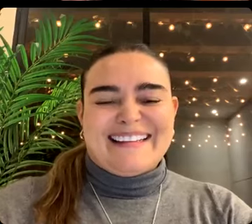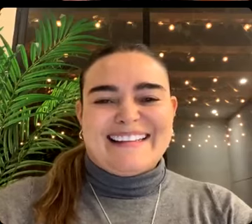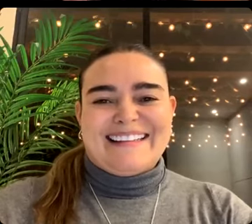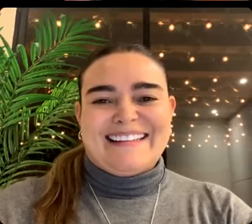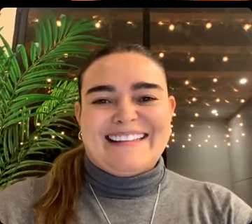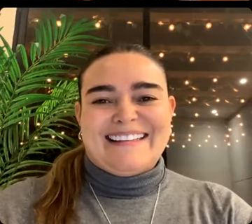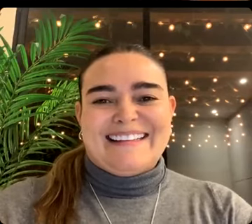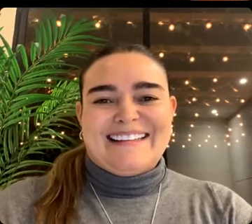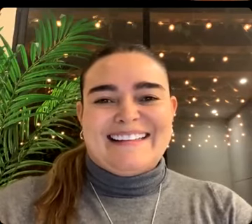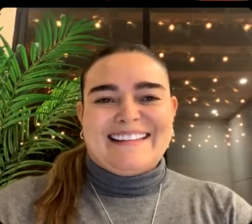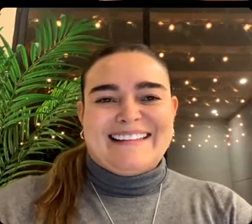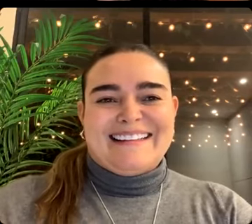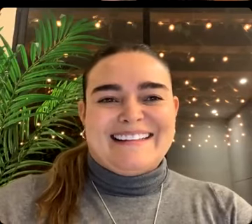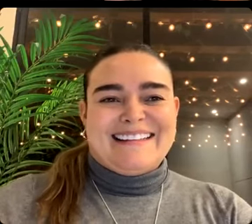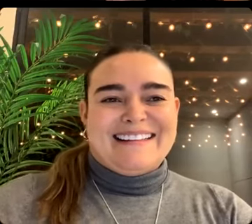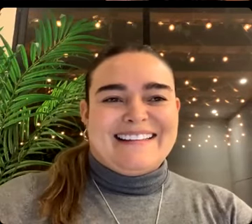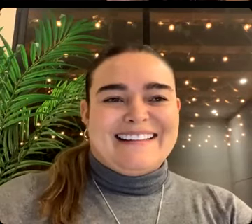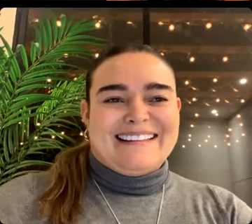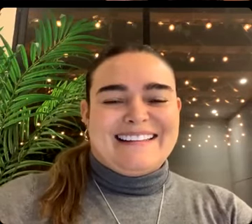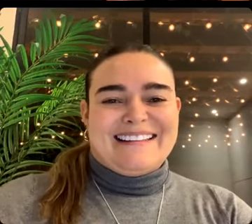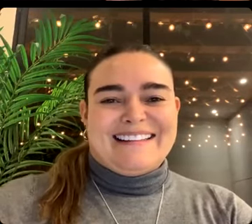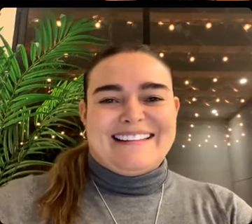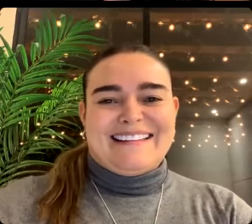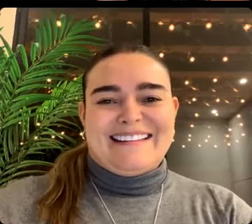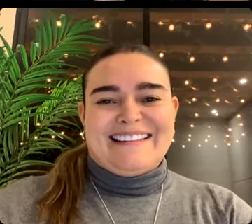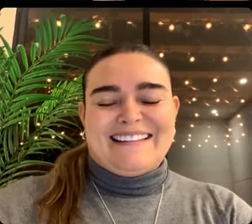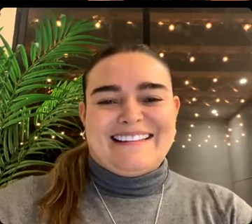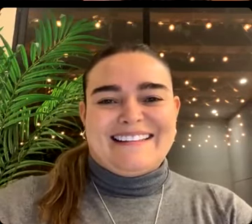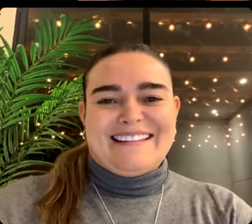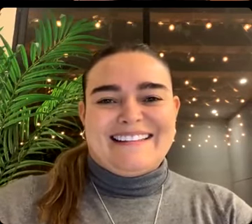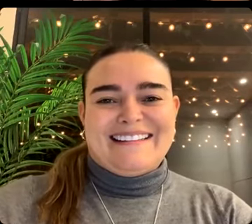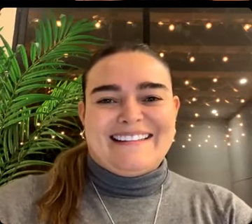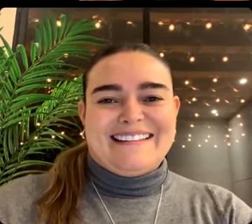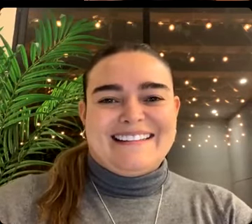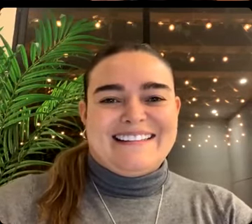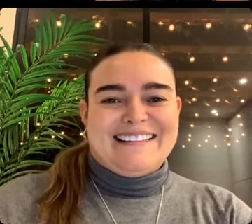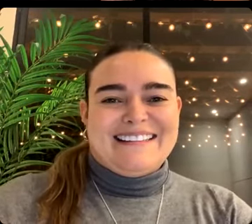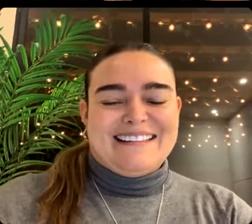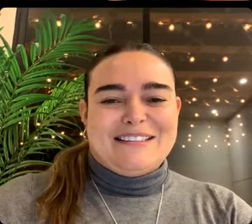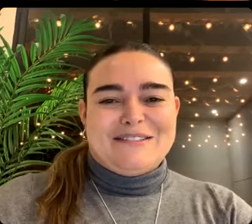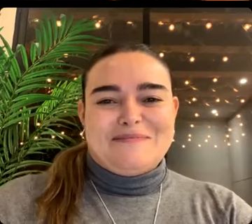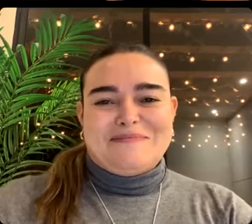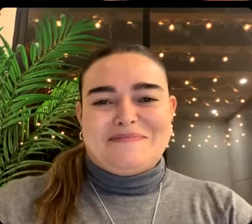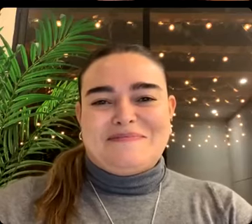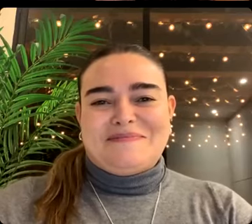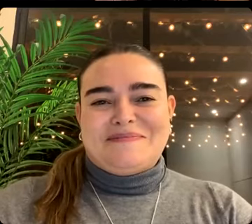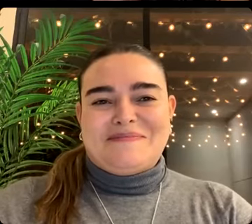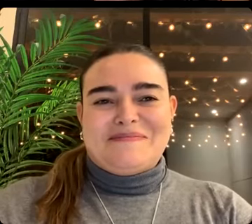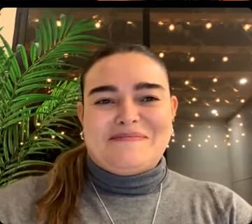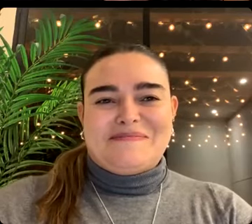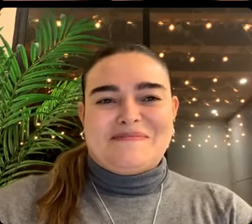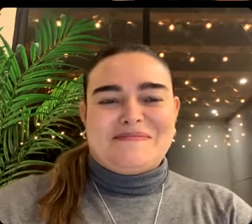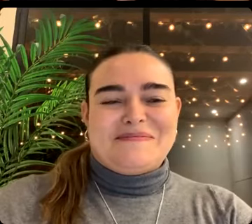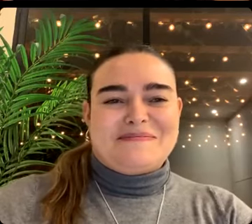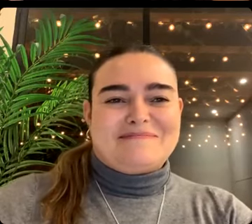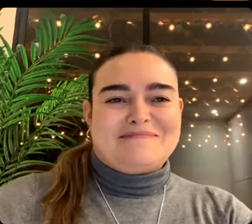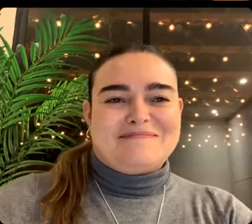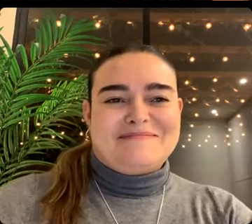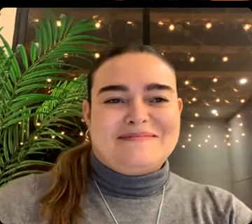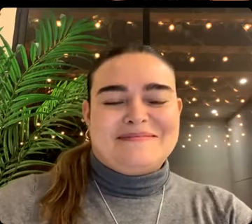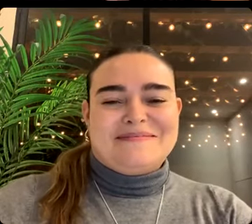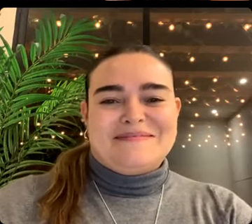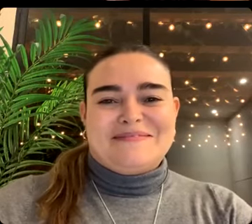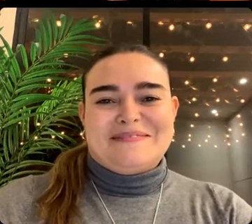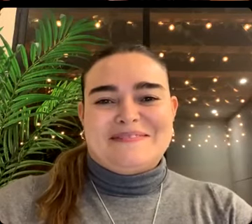planeta, y participen pues los que se me quedaron por fuera y los que todavía no han participado. Anímense, porque son los 10 años de